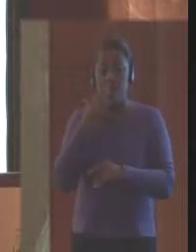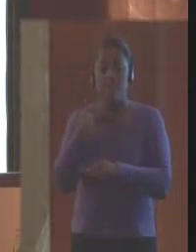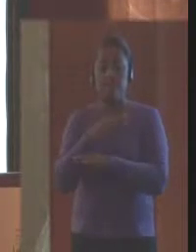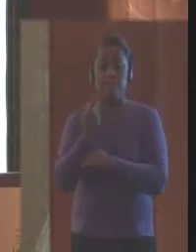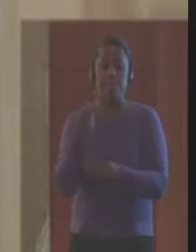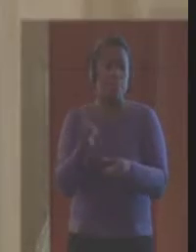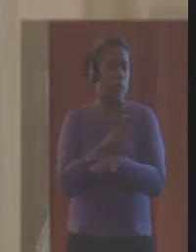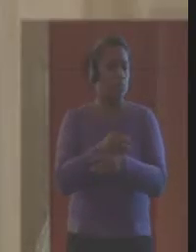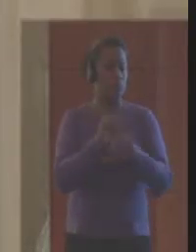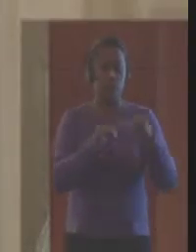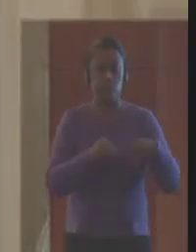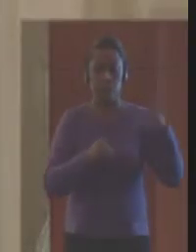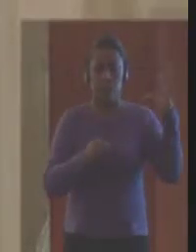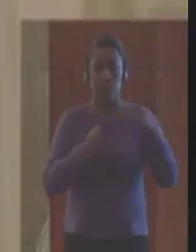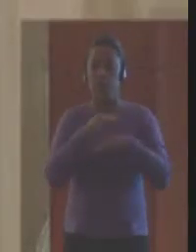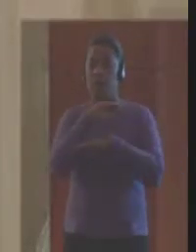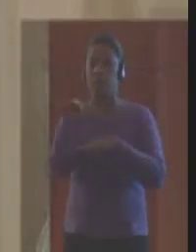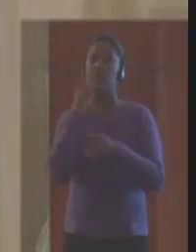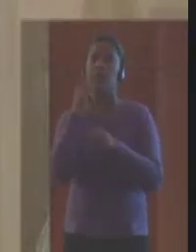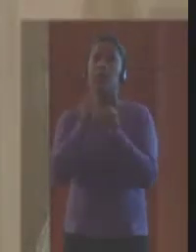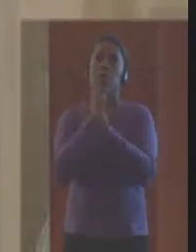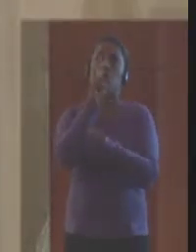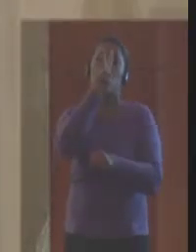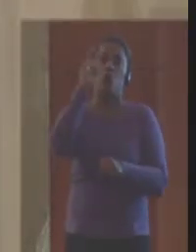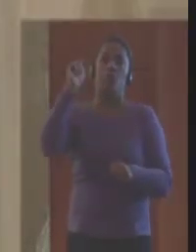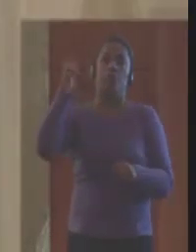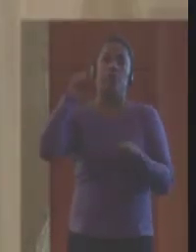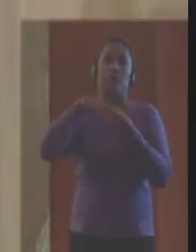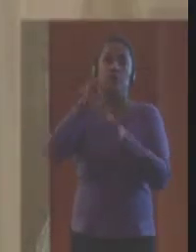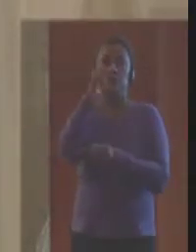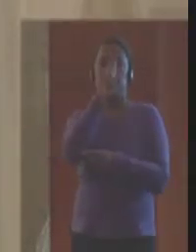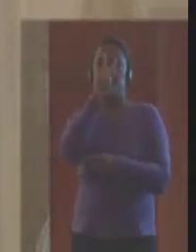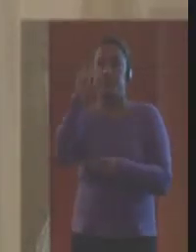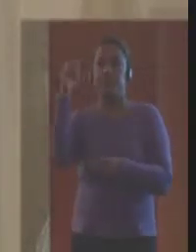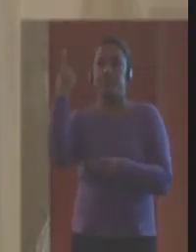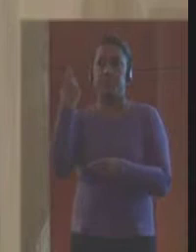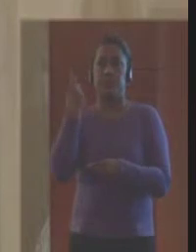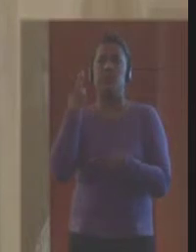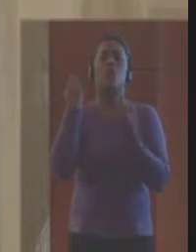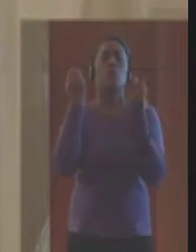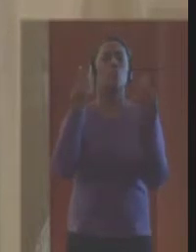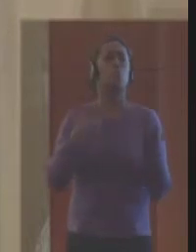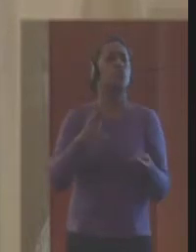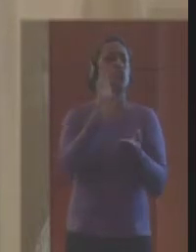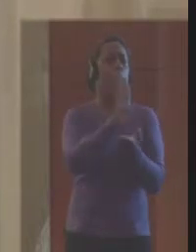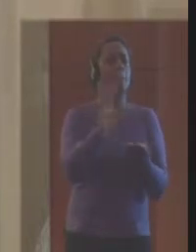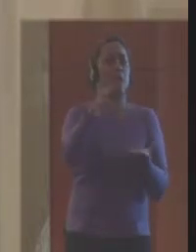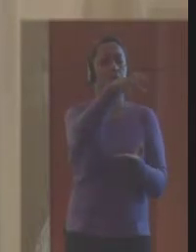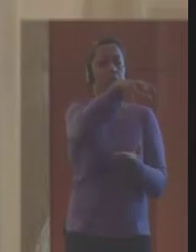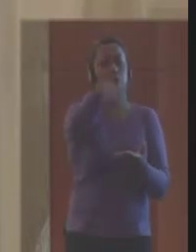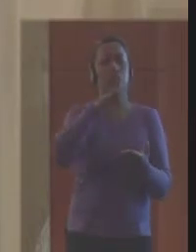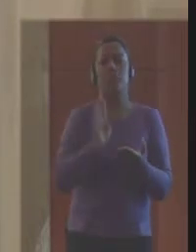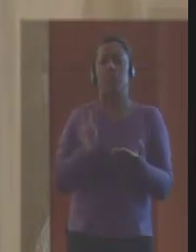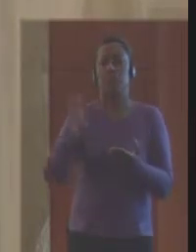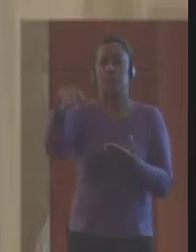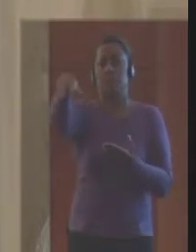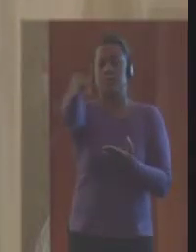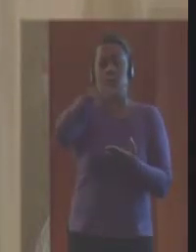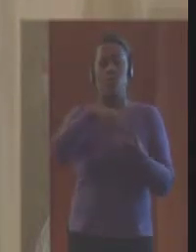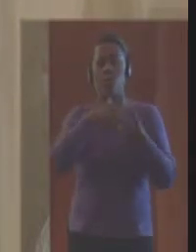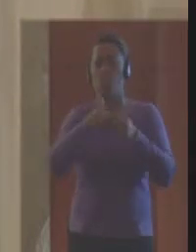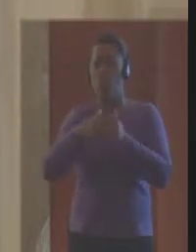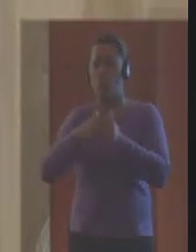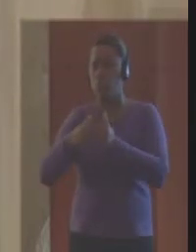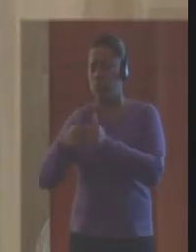las consecuencias del fenómeno de la Niña 2010-2011, con una inundación que afectó a muchos barrios en las localidades del sur, decimos